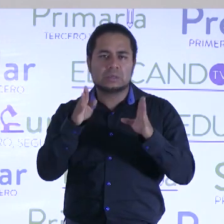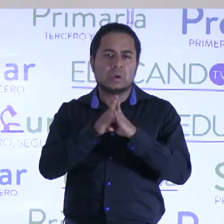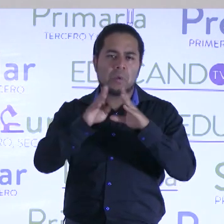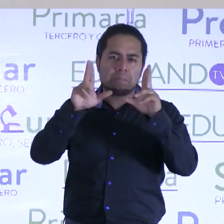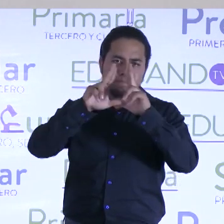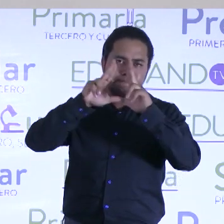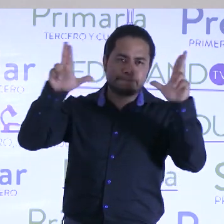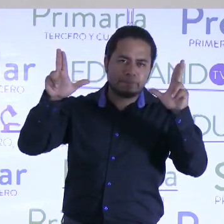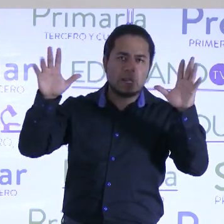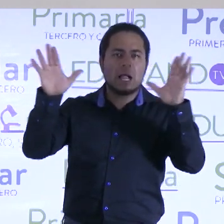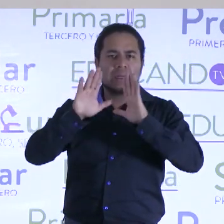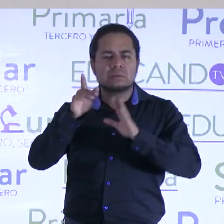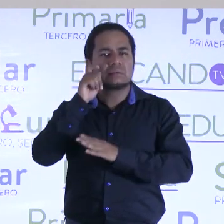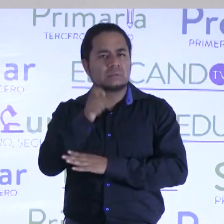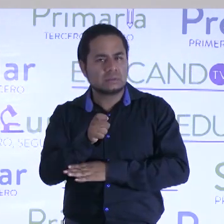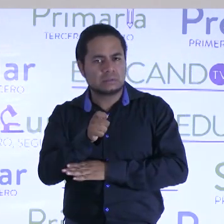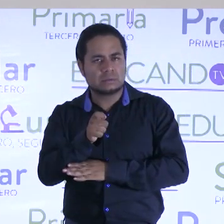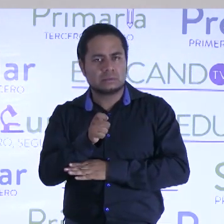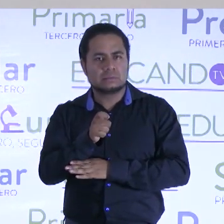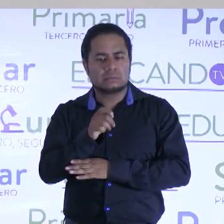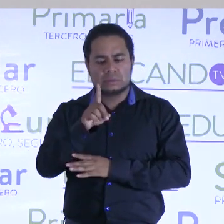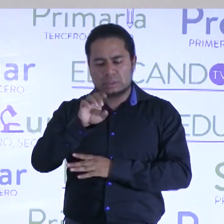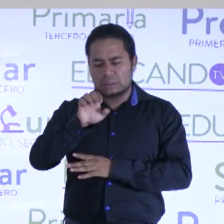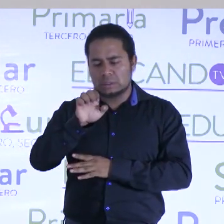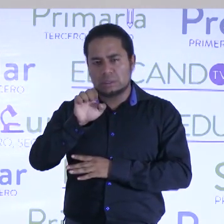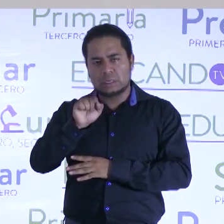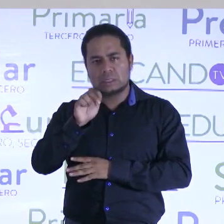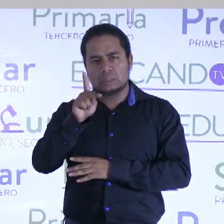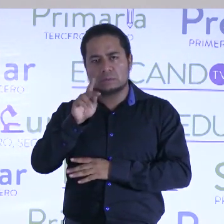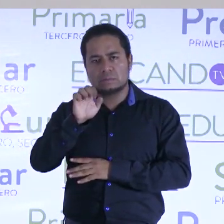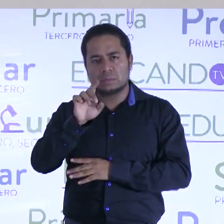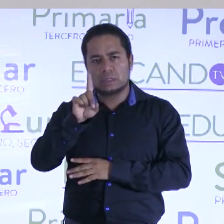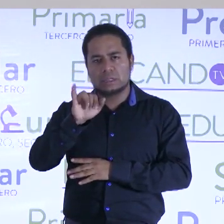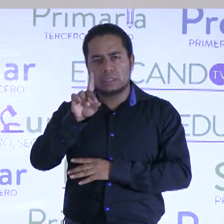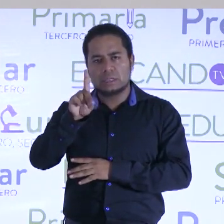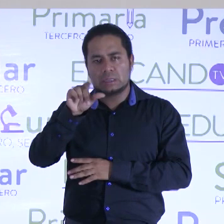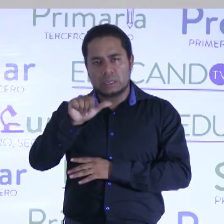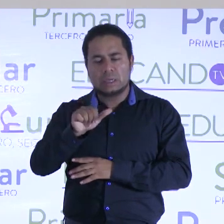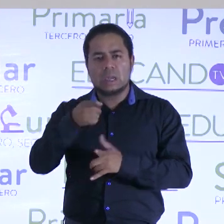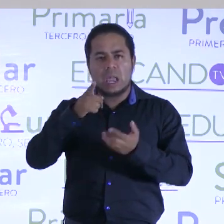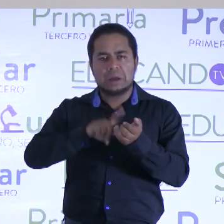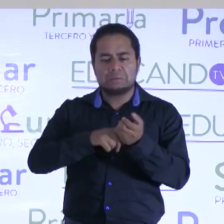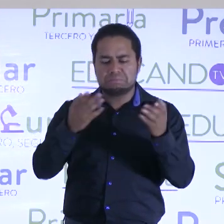despedida. La despedida, dentro del cierre de nuestra